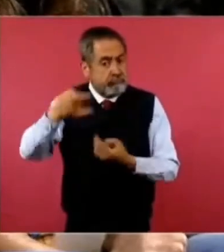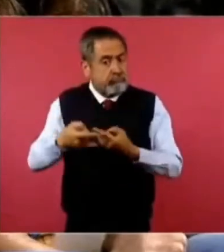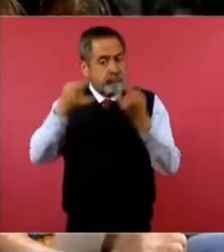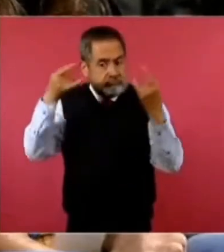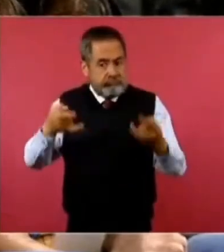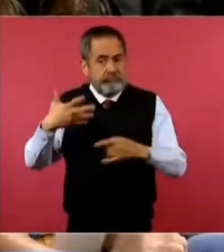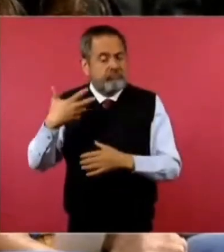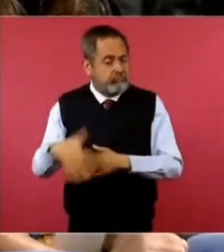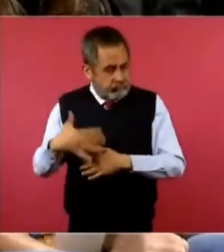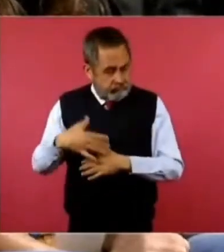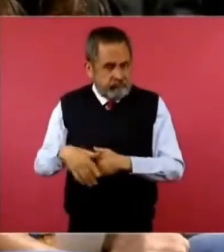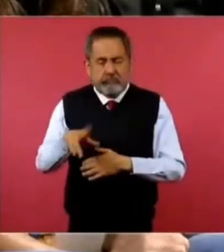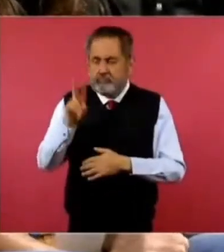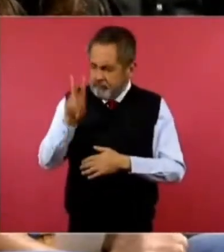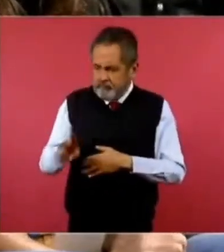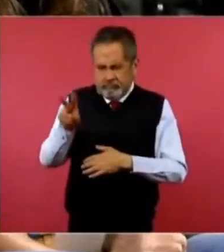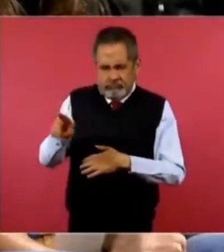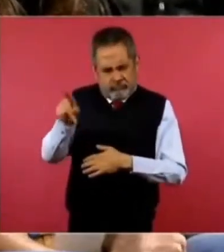de esta envergadura.